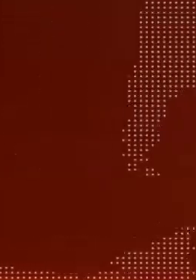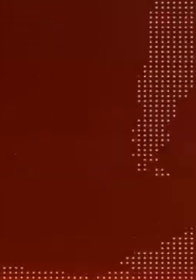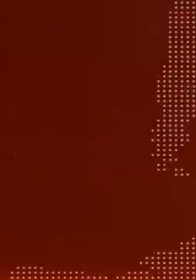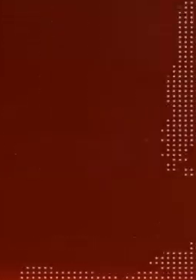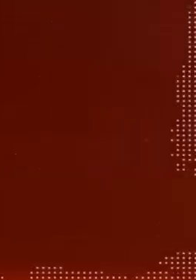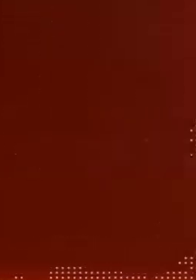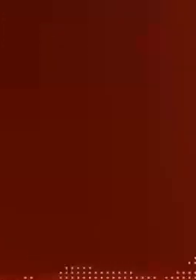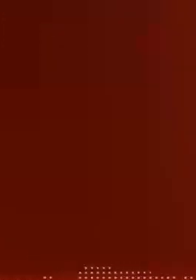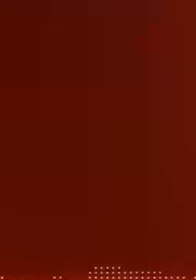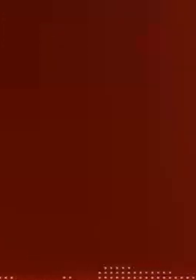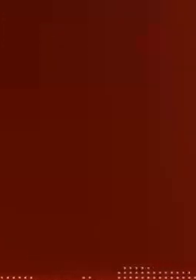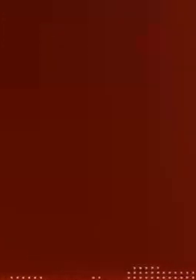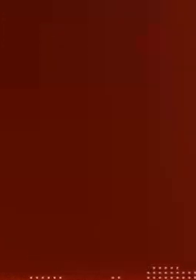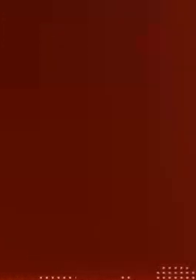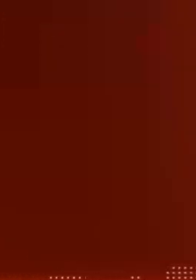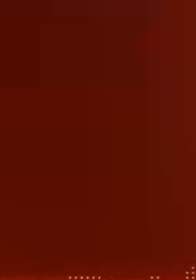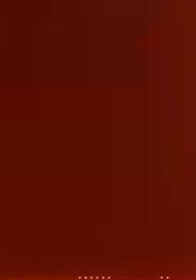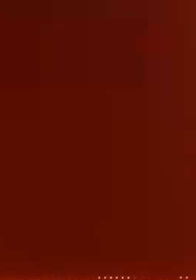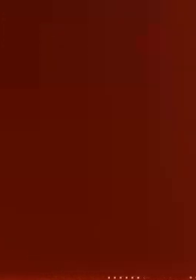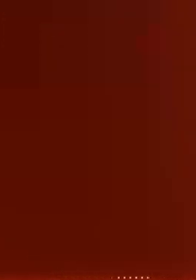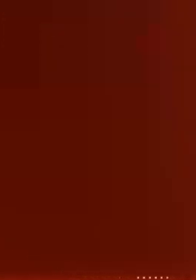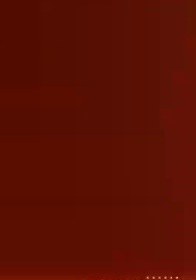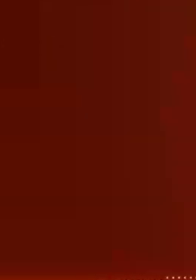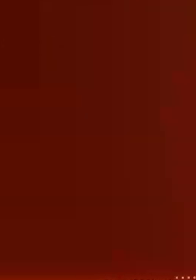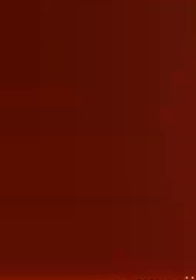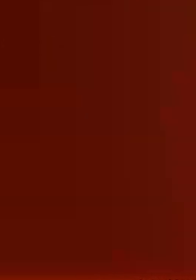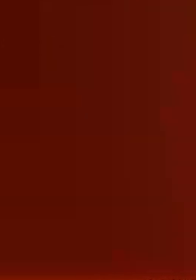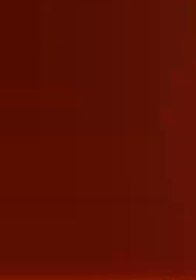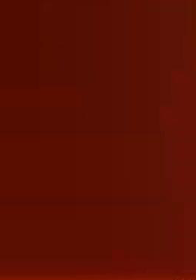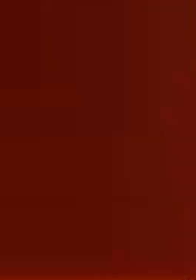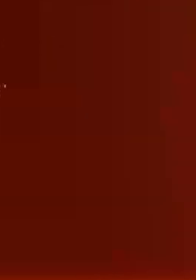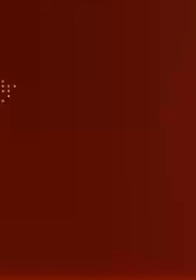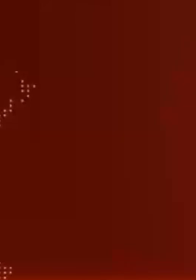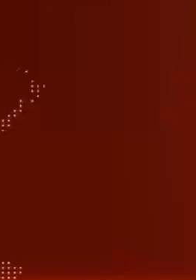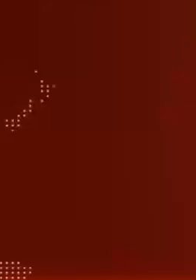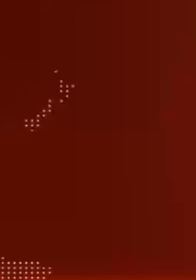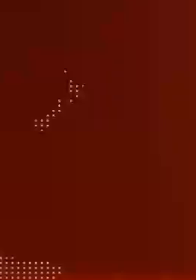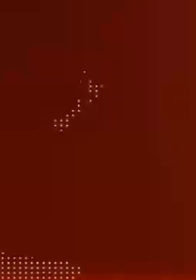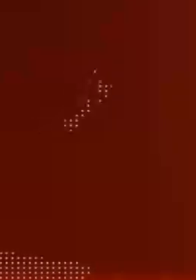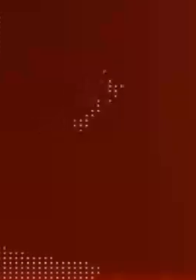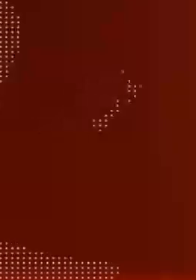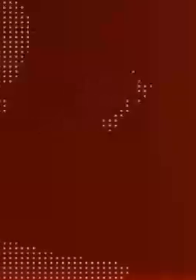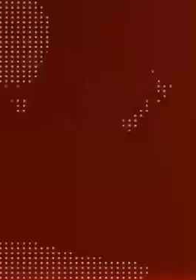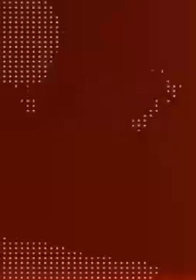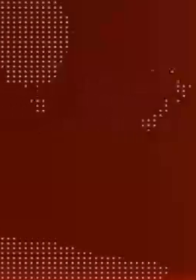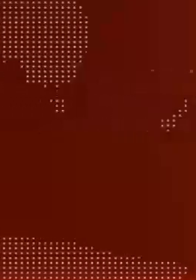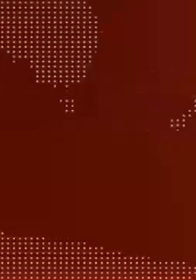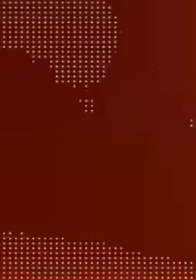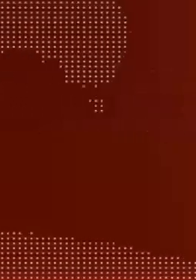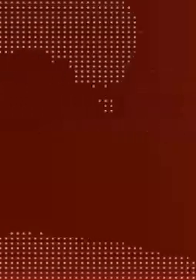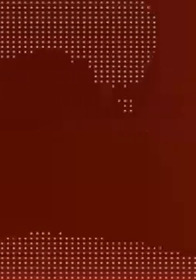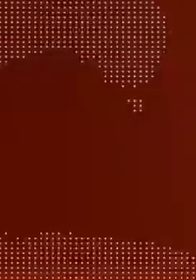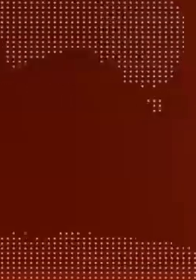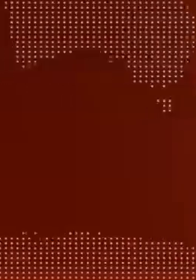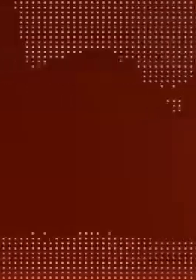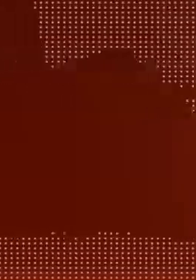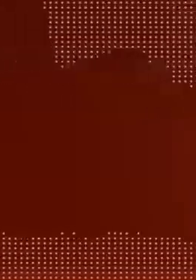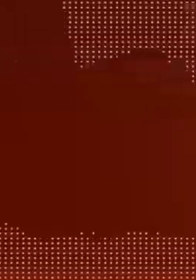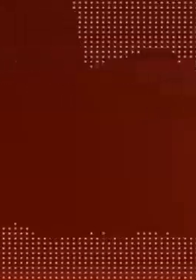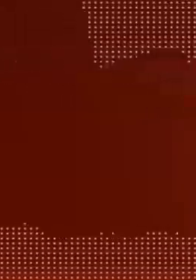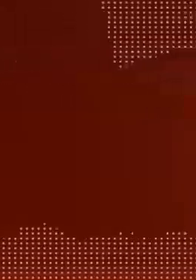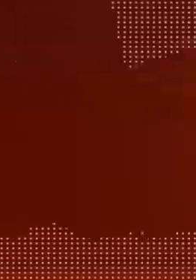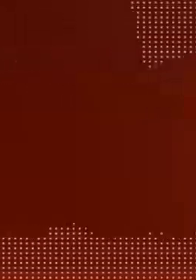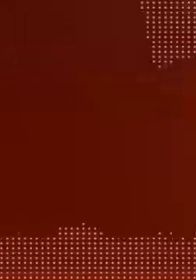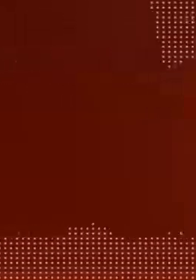ayer del compromiso con el bienestar financiero de los mexicanos del Banco de México, obviamente, con la